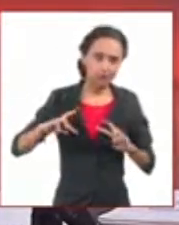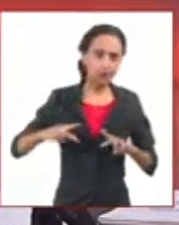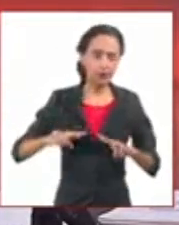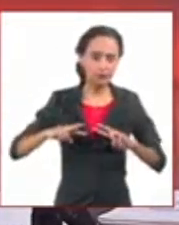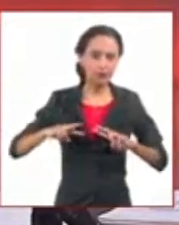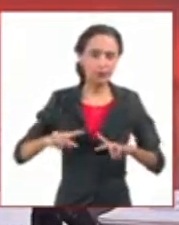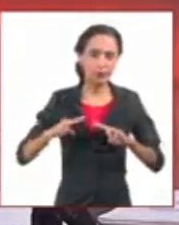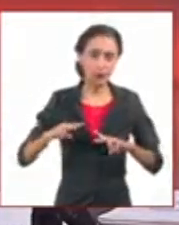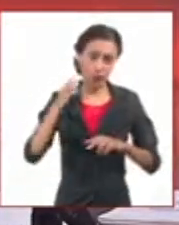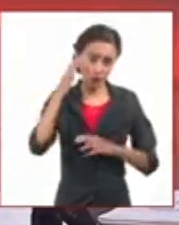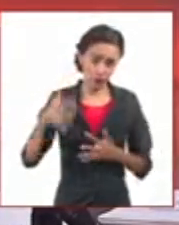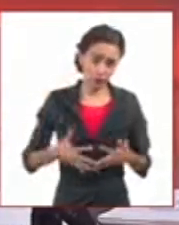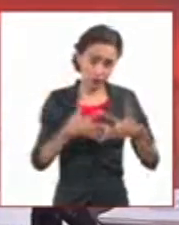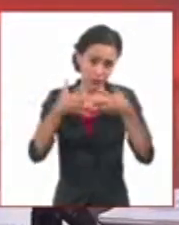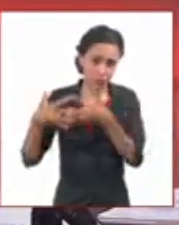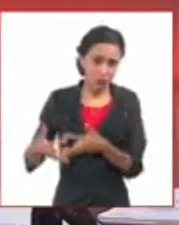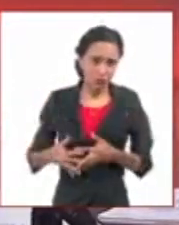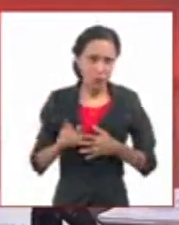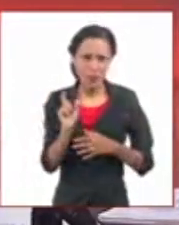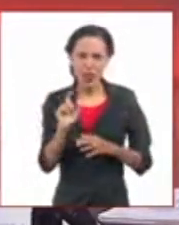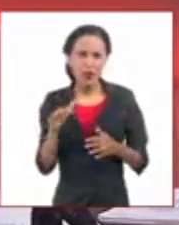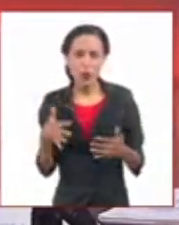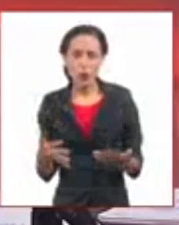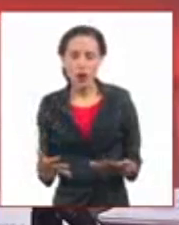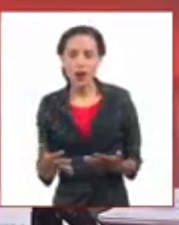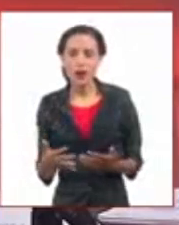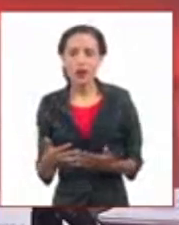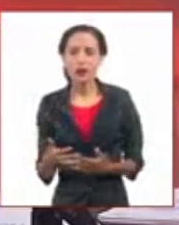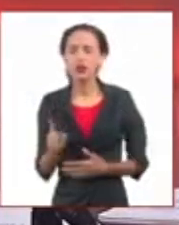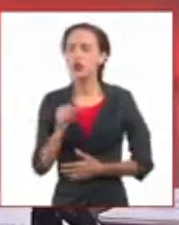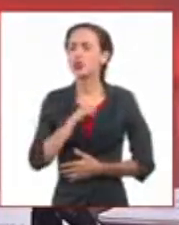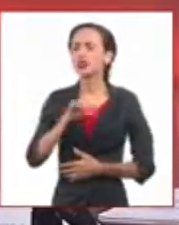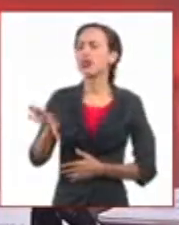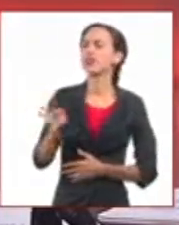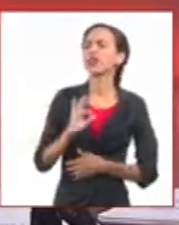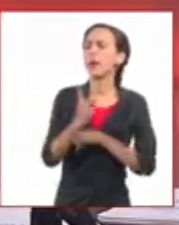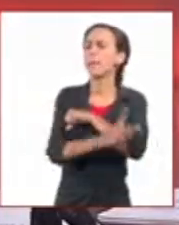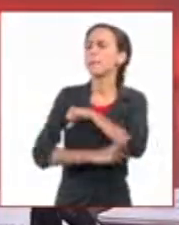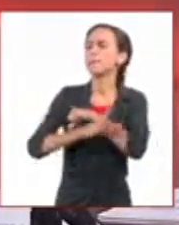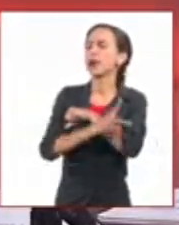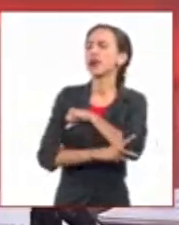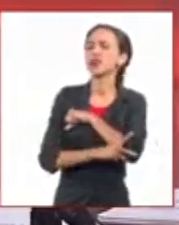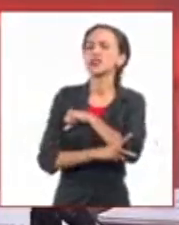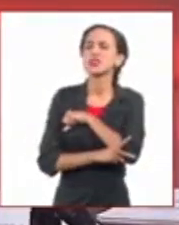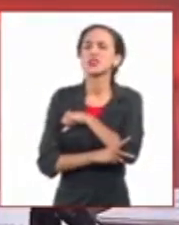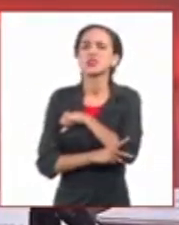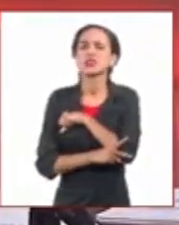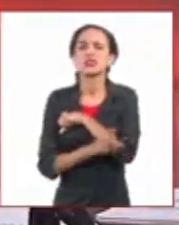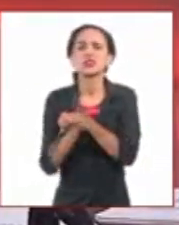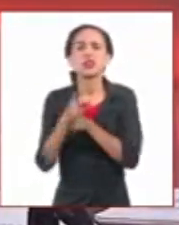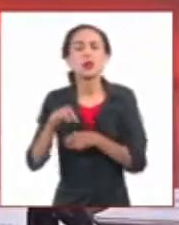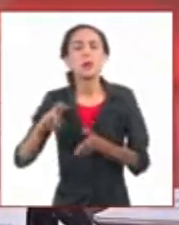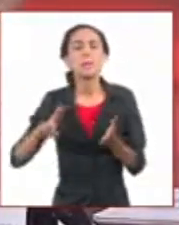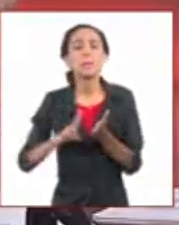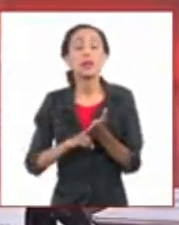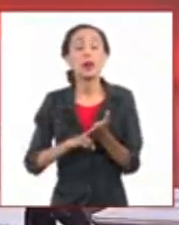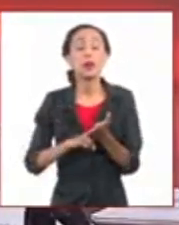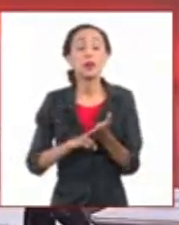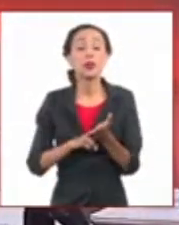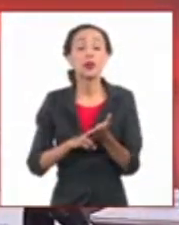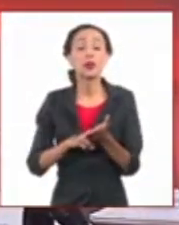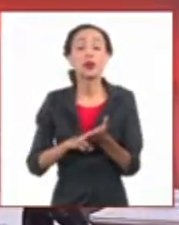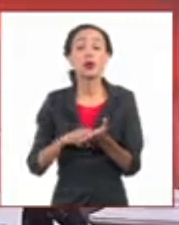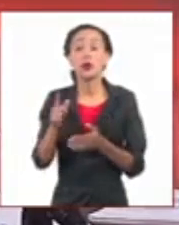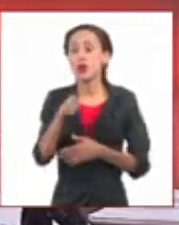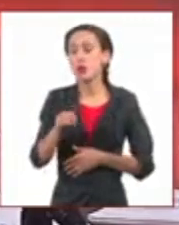estadounidense una y otra vez es el tema de no invitar a aquellos países aquellos actores social aquellos miembros de la sociedad civil del continente que